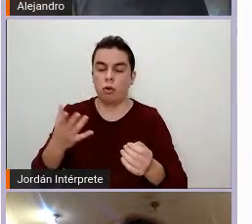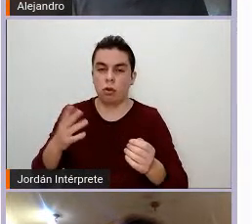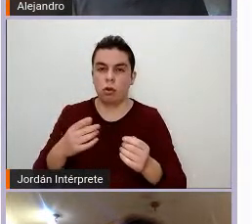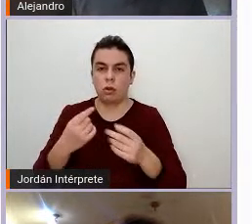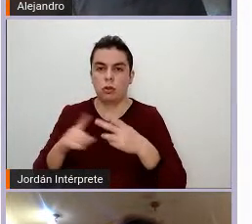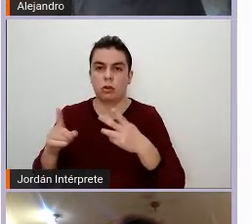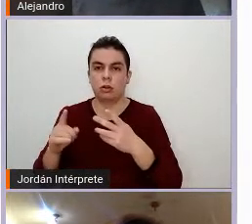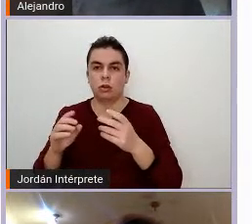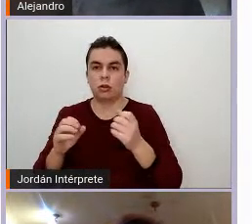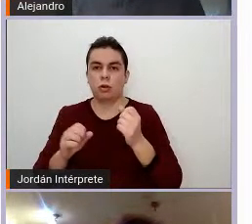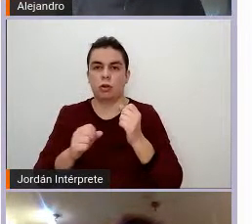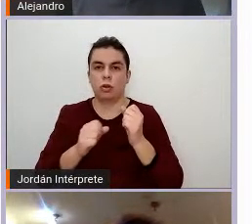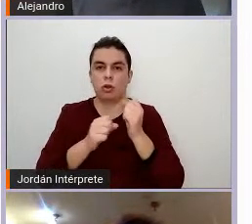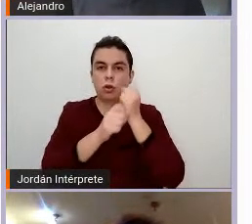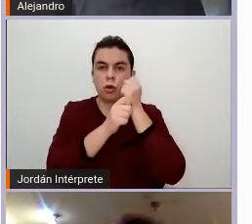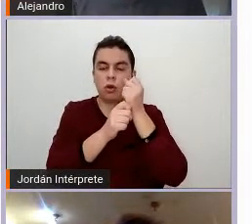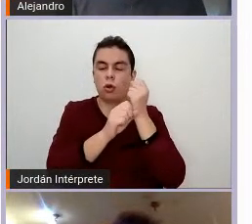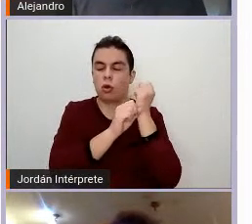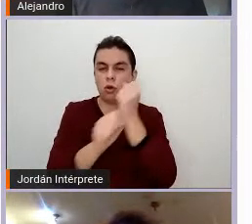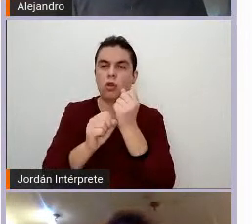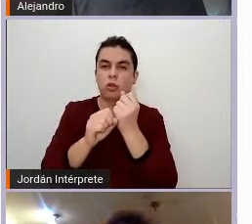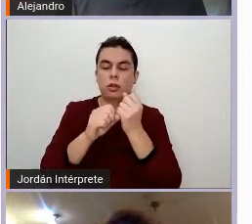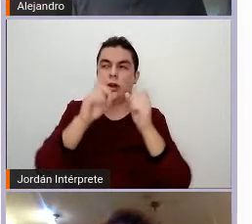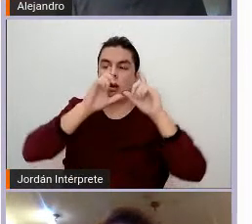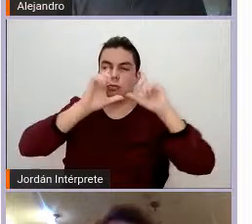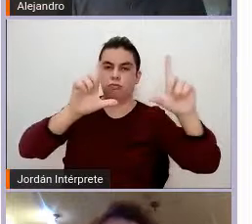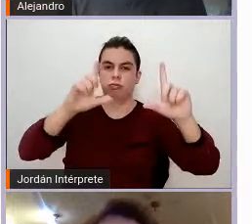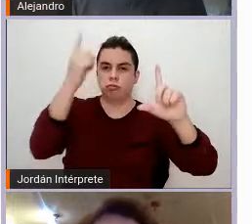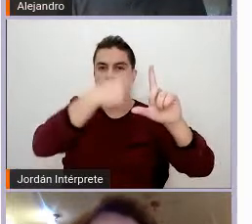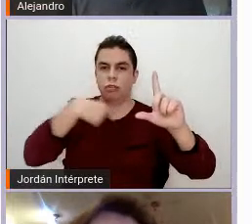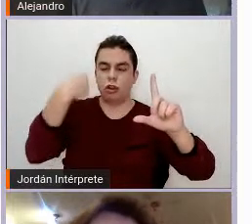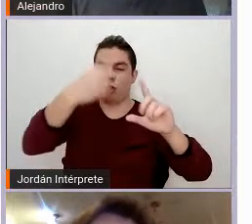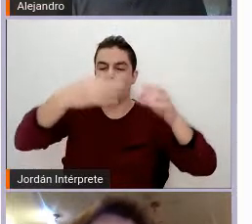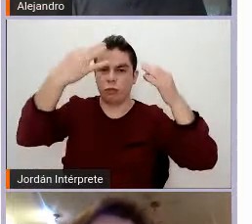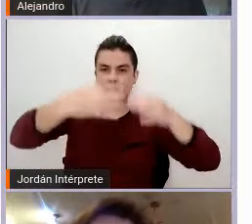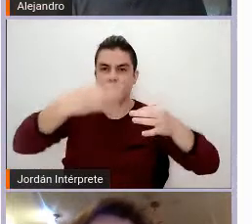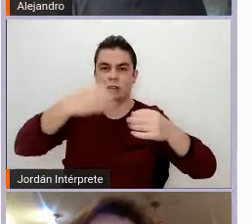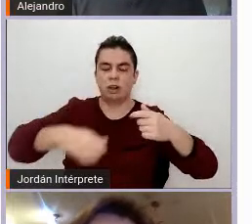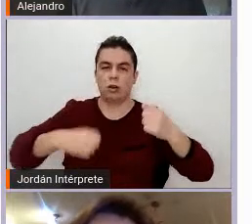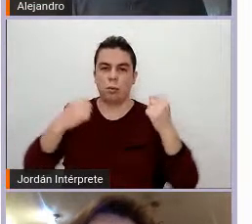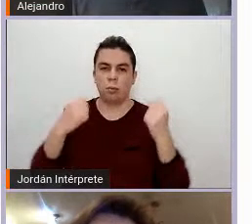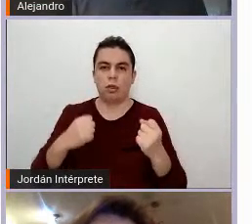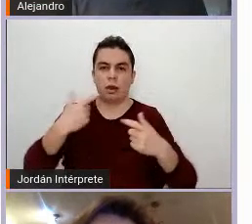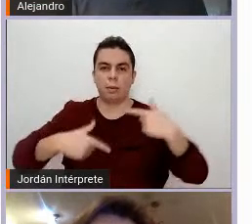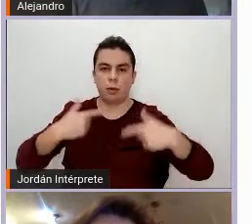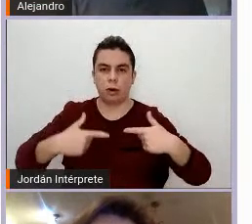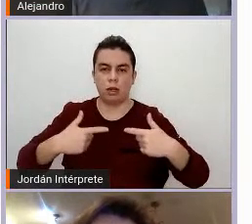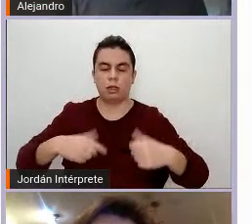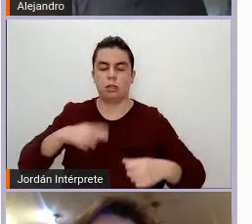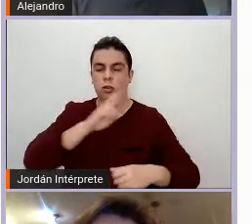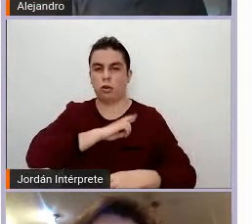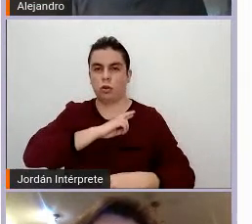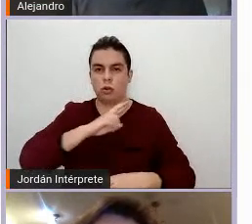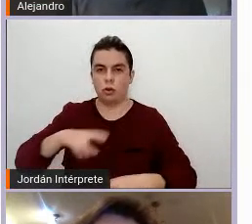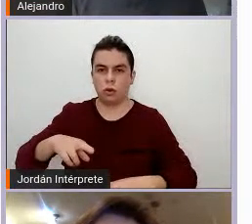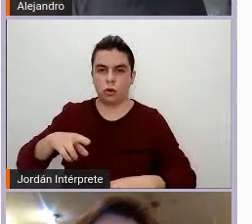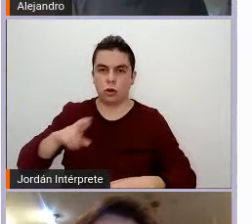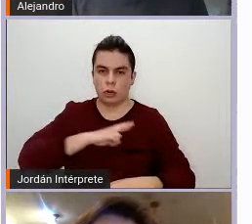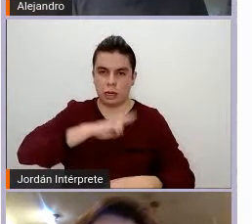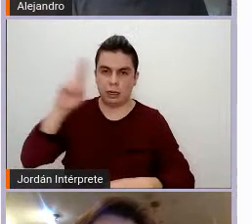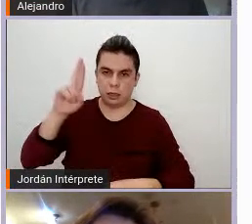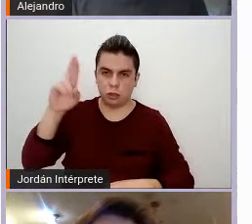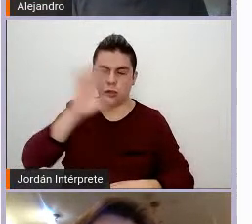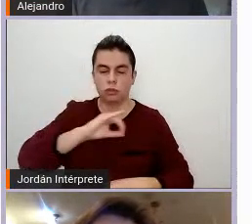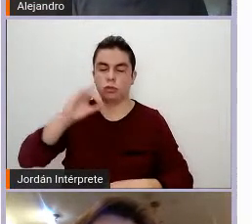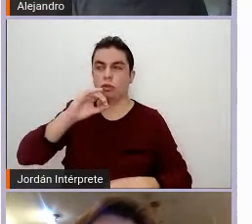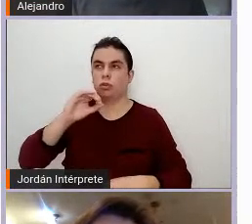las representaciones oficiales establecidas por los poderes políticos, religiosos e ideológicos, tanto en Chile como en Europa.